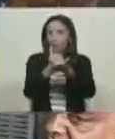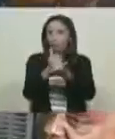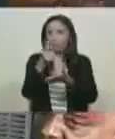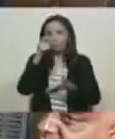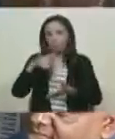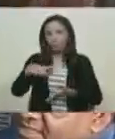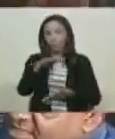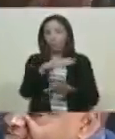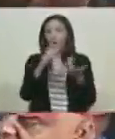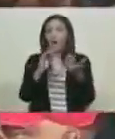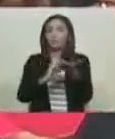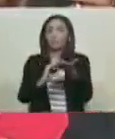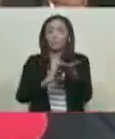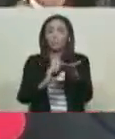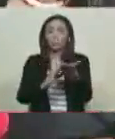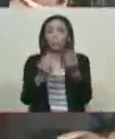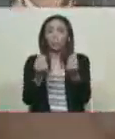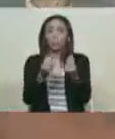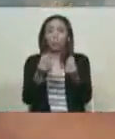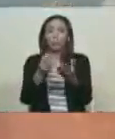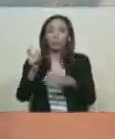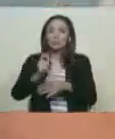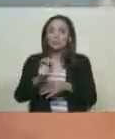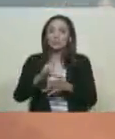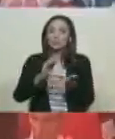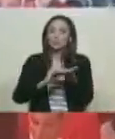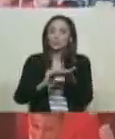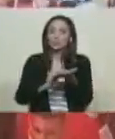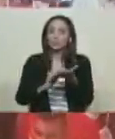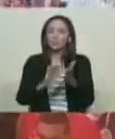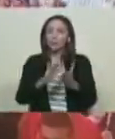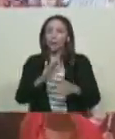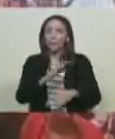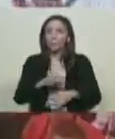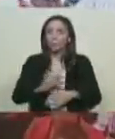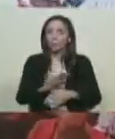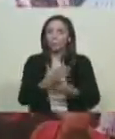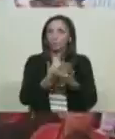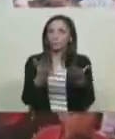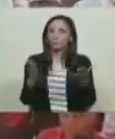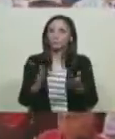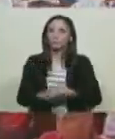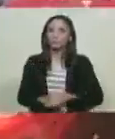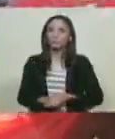buscando soluciones a las necesidades de la población venezolana para superarla.